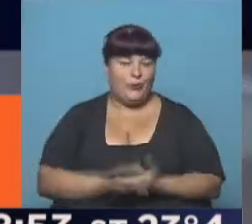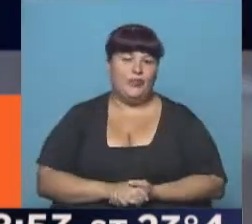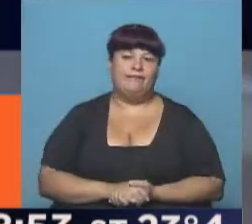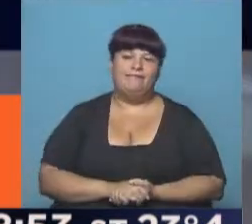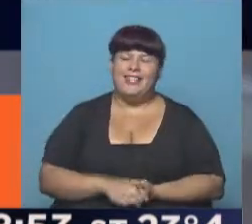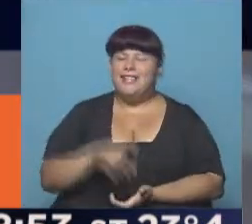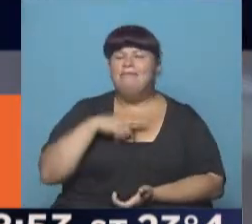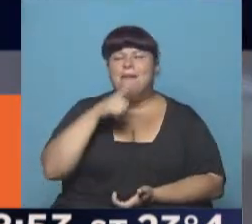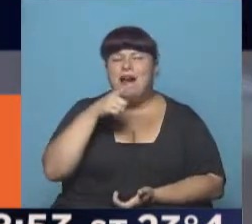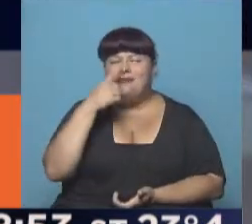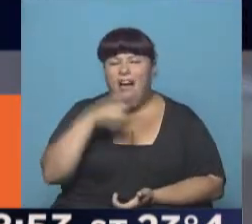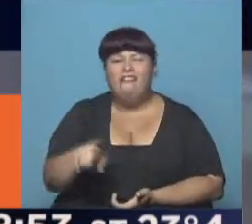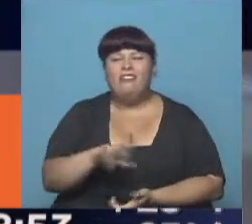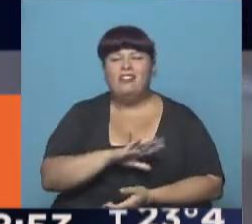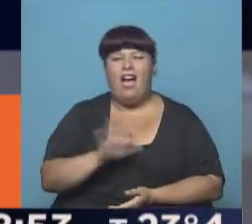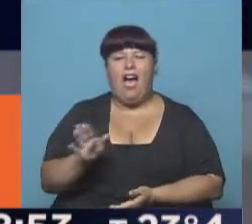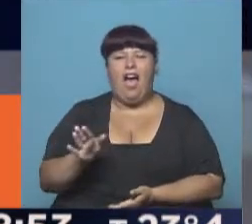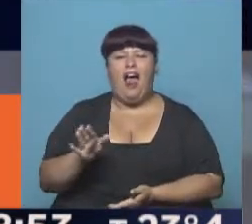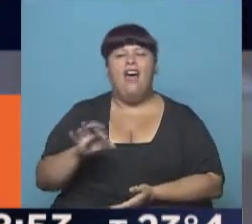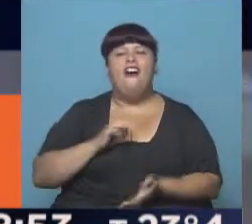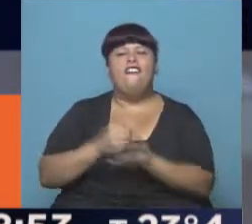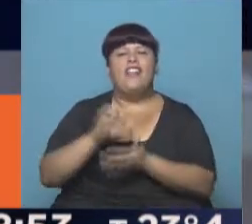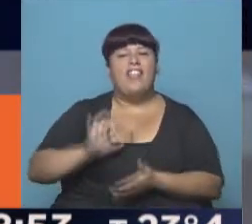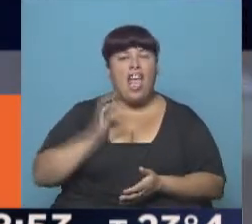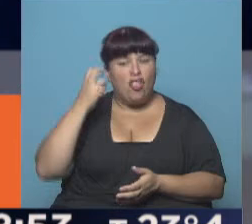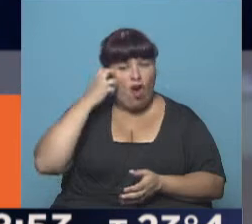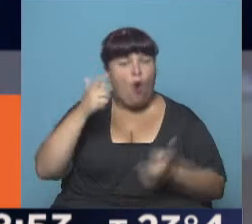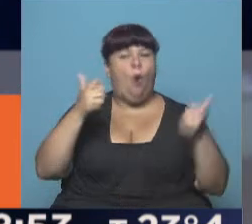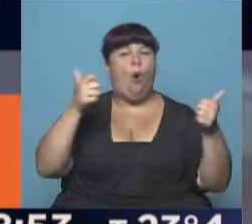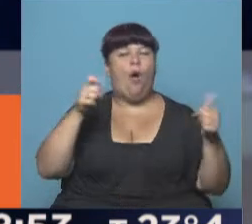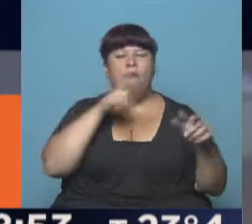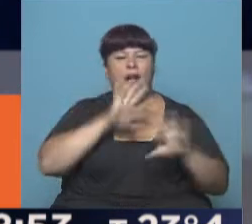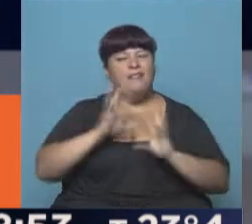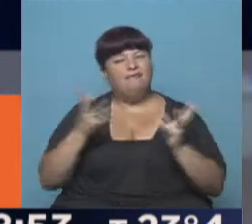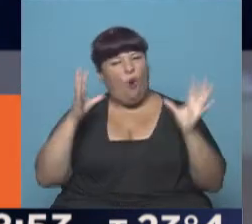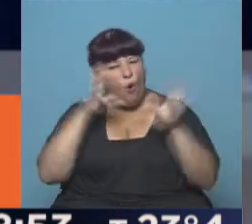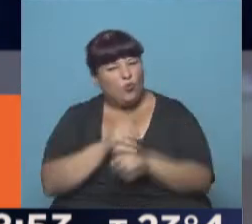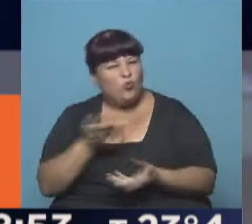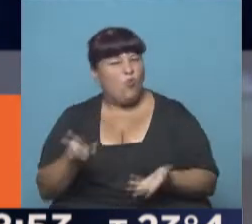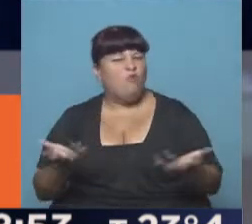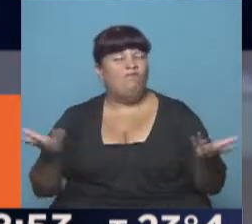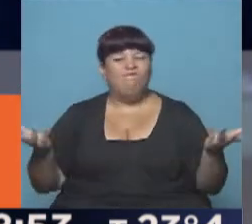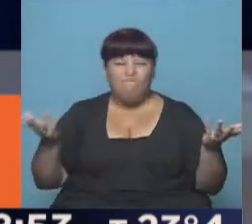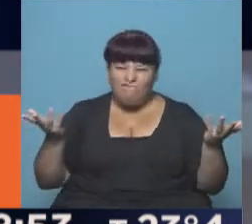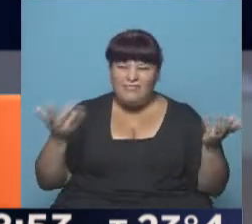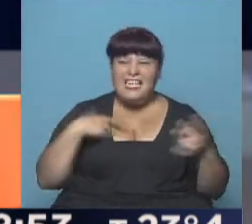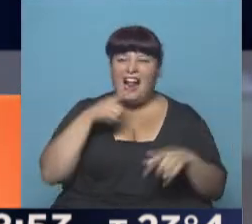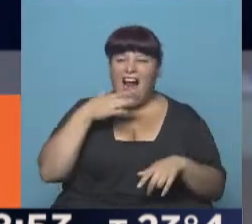Me pareció un final de año parlamentario que había sido tan bueno que era medio gris. La verdad